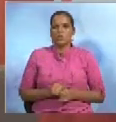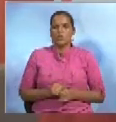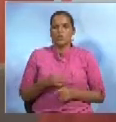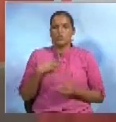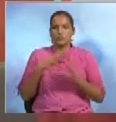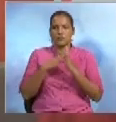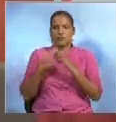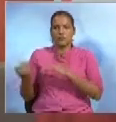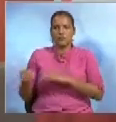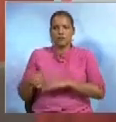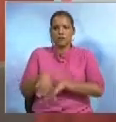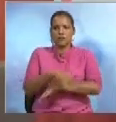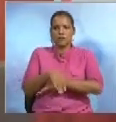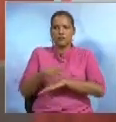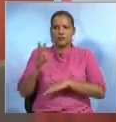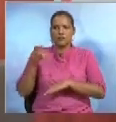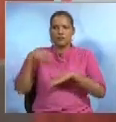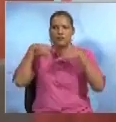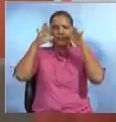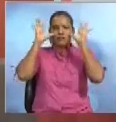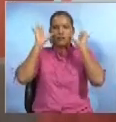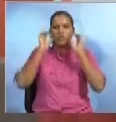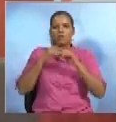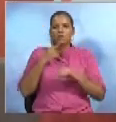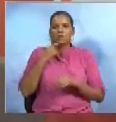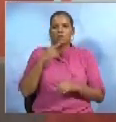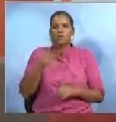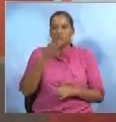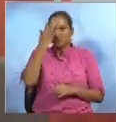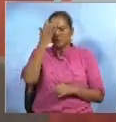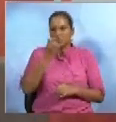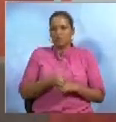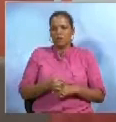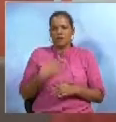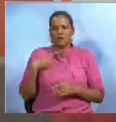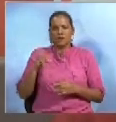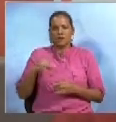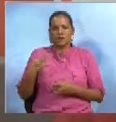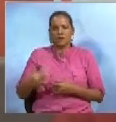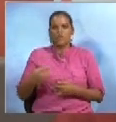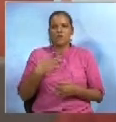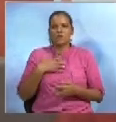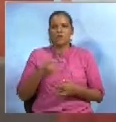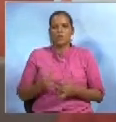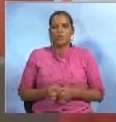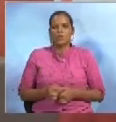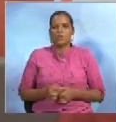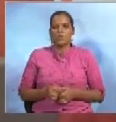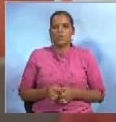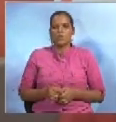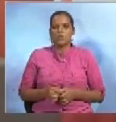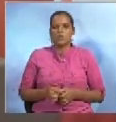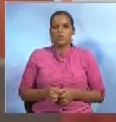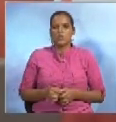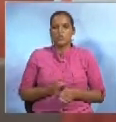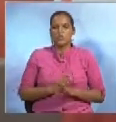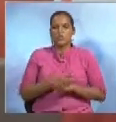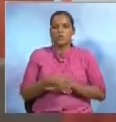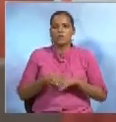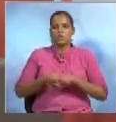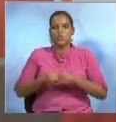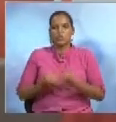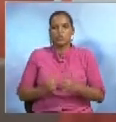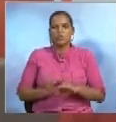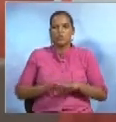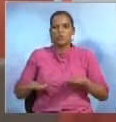adquirió una vivienda en la calle 6 de diciembre debido al peligro que representaba esta infraestructura luego de los daños